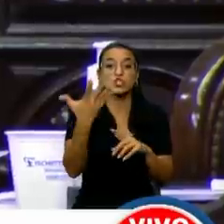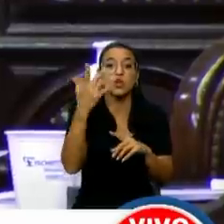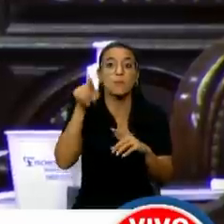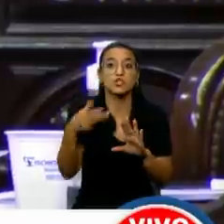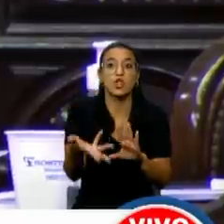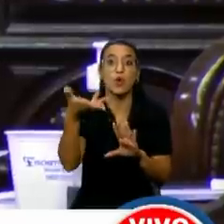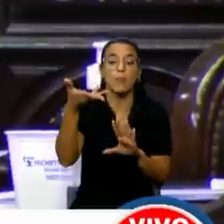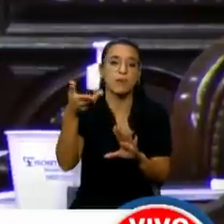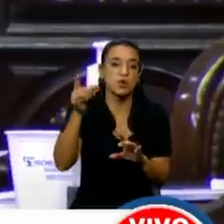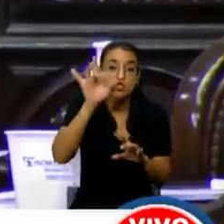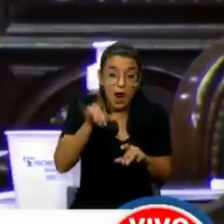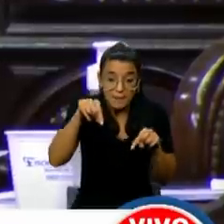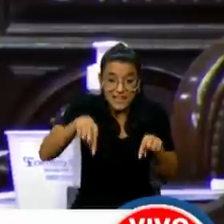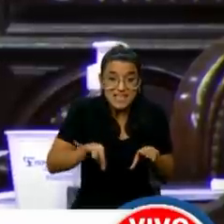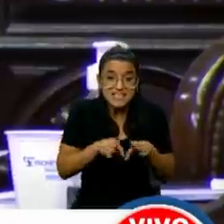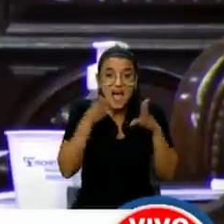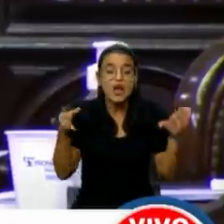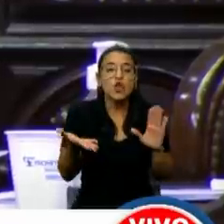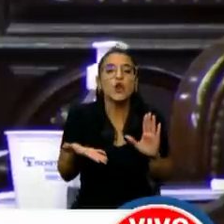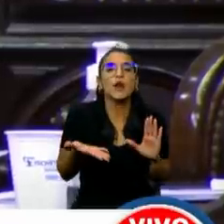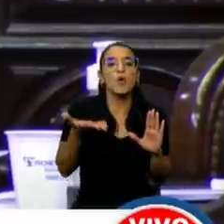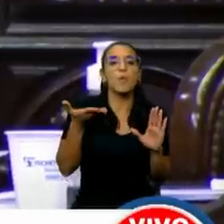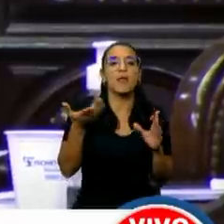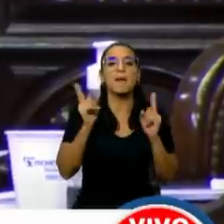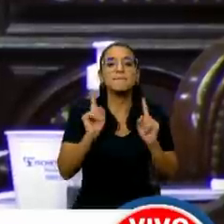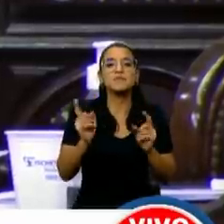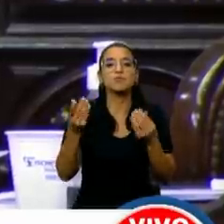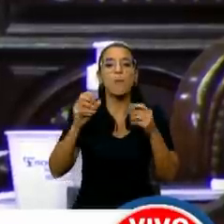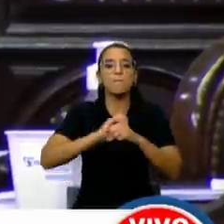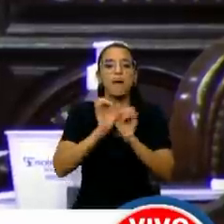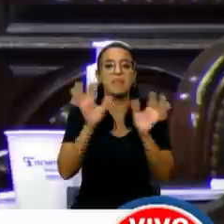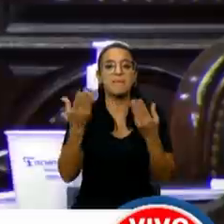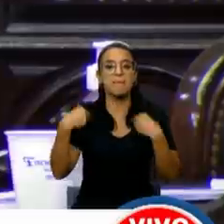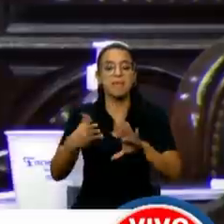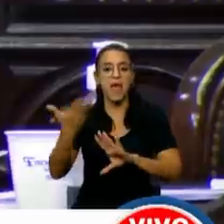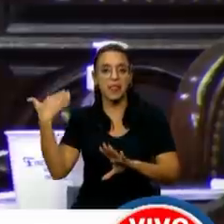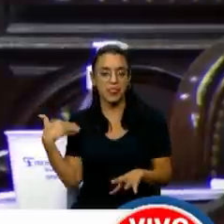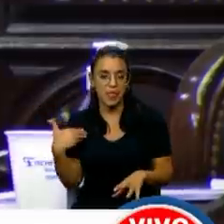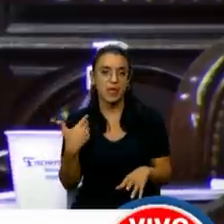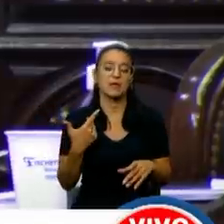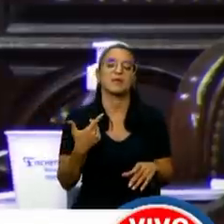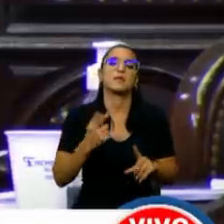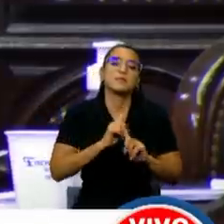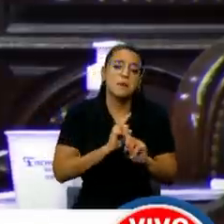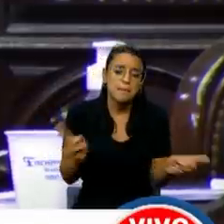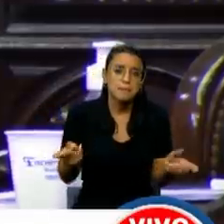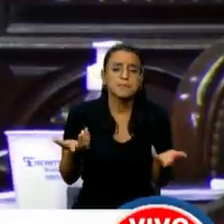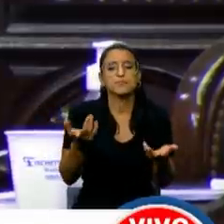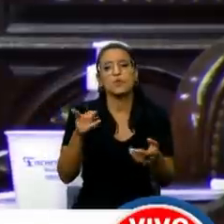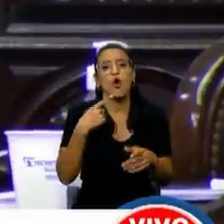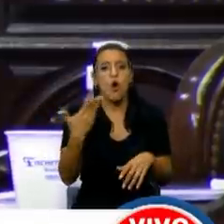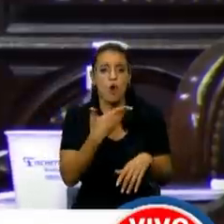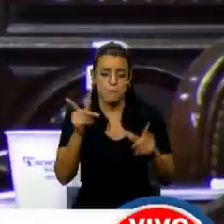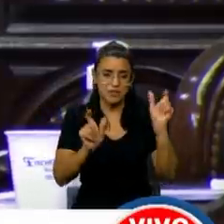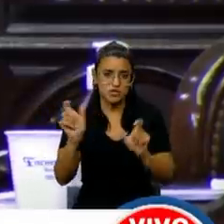sólo este año recuperamos lo perdido en la pandemia tampoco puedes negar nadie los que